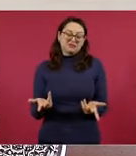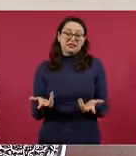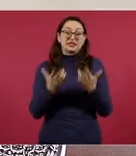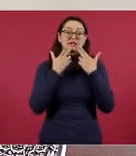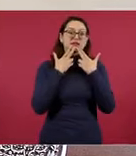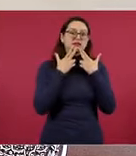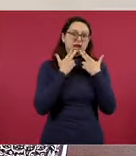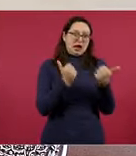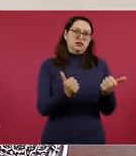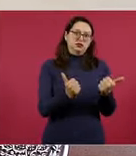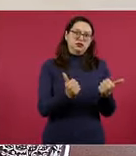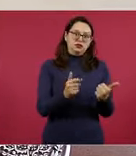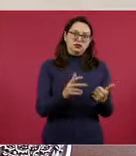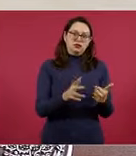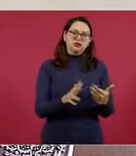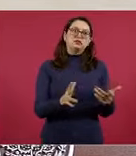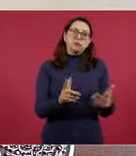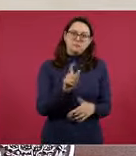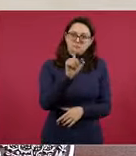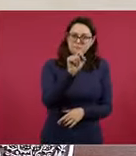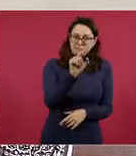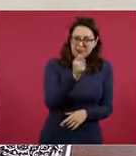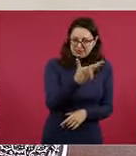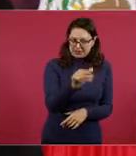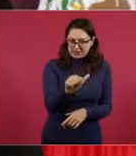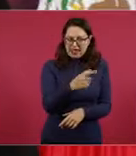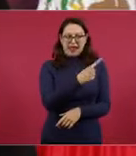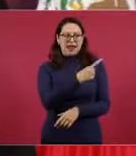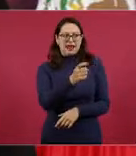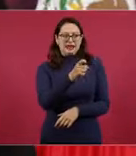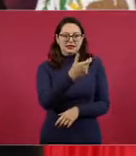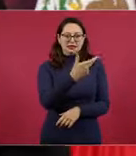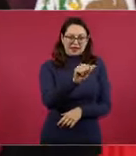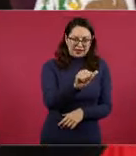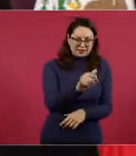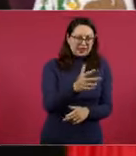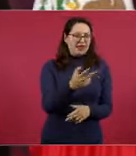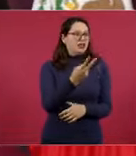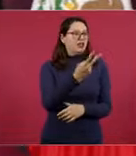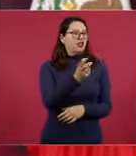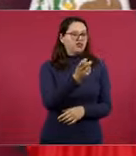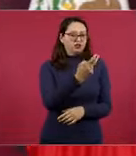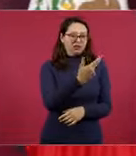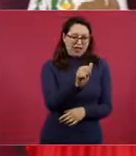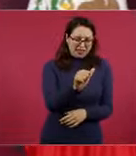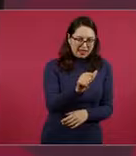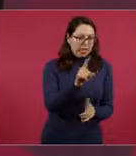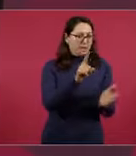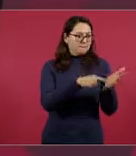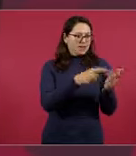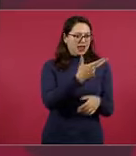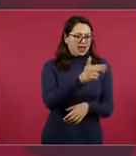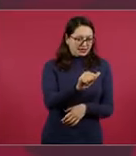puede ser de 20 hectáreas, de 100, de 200, de 1,000.